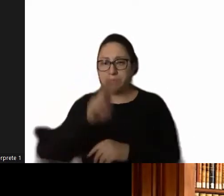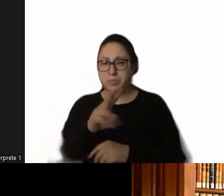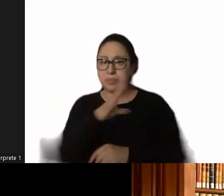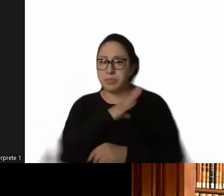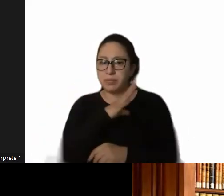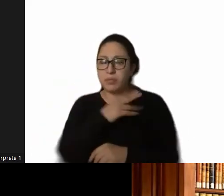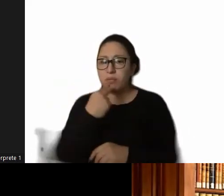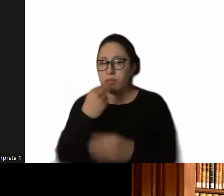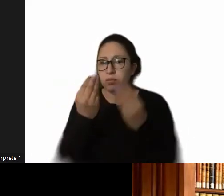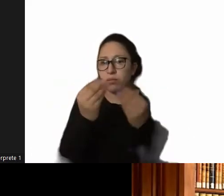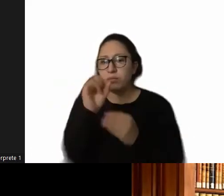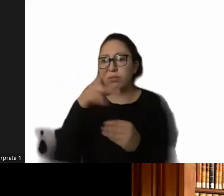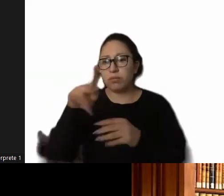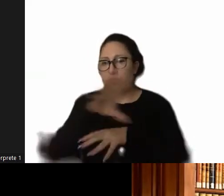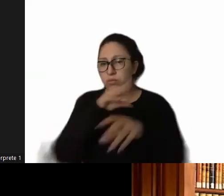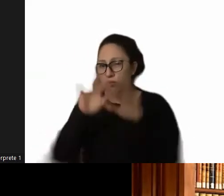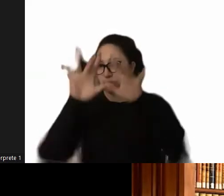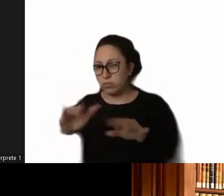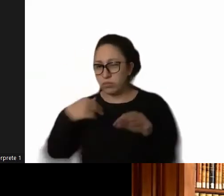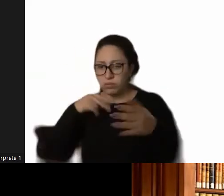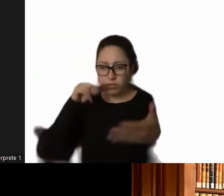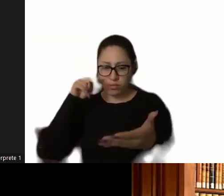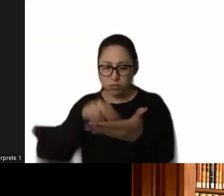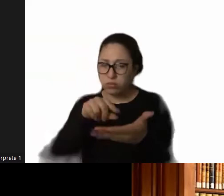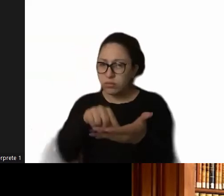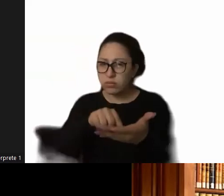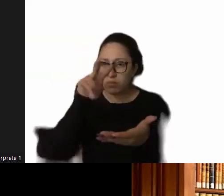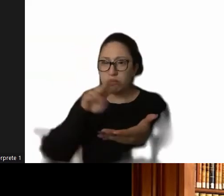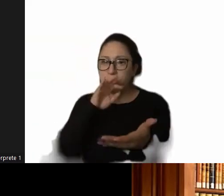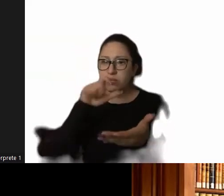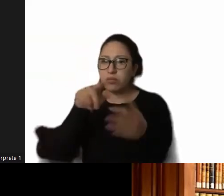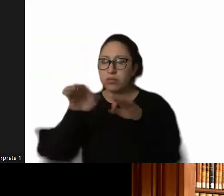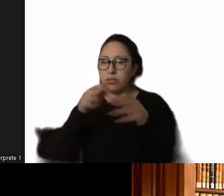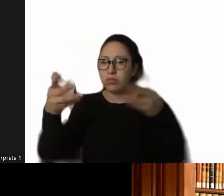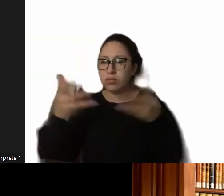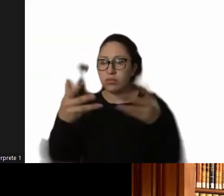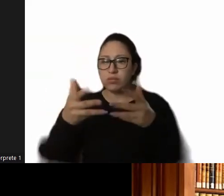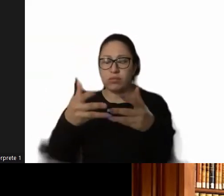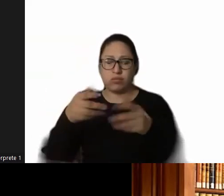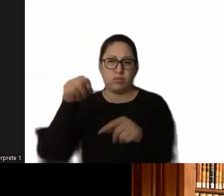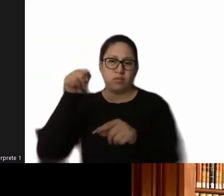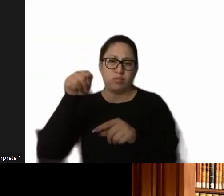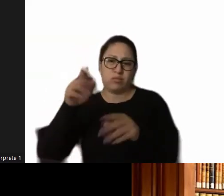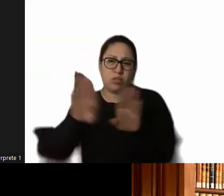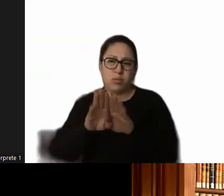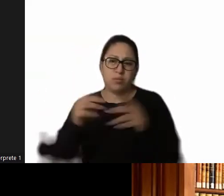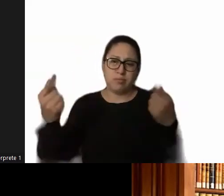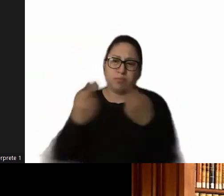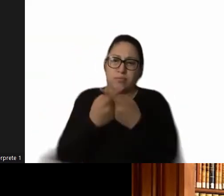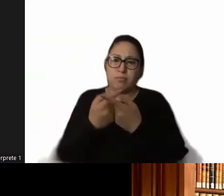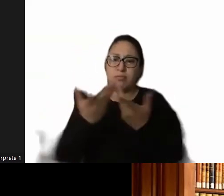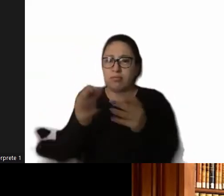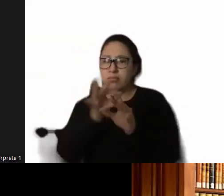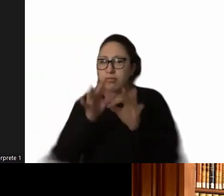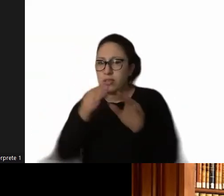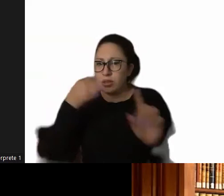refleja este trabajo que está haciendo la diputada Valeria en su totalidad. Entonces, no es darle la vuelta, yo